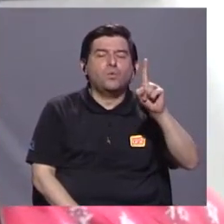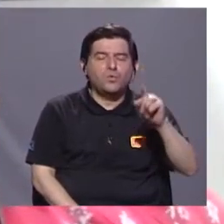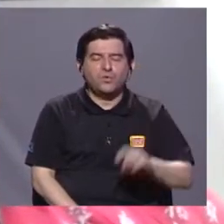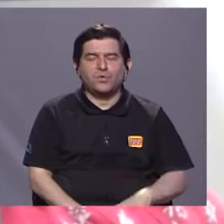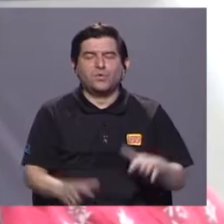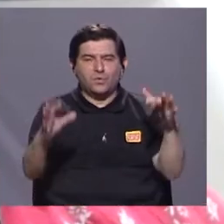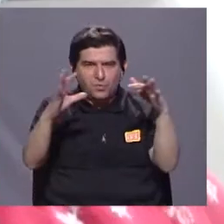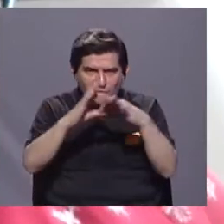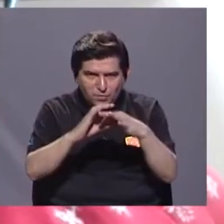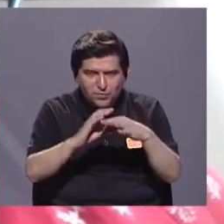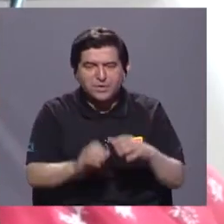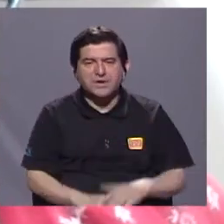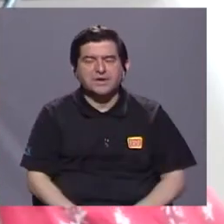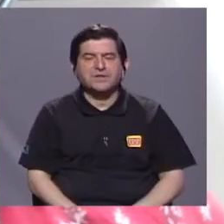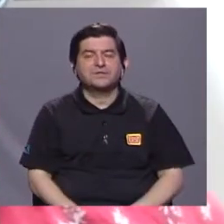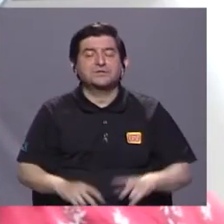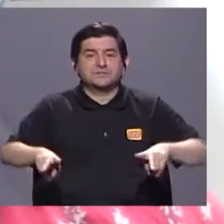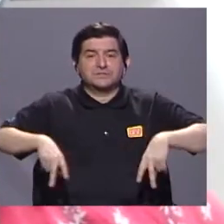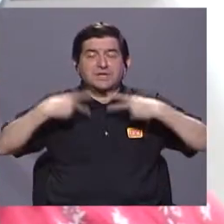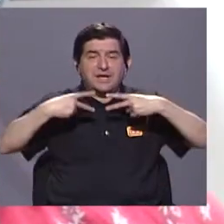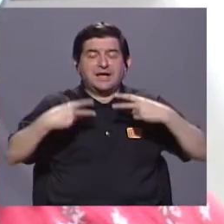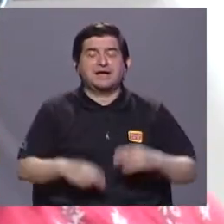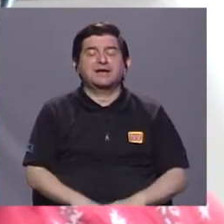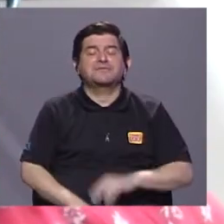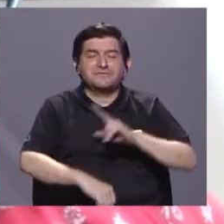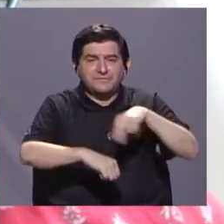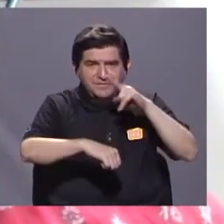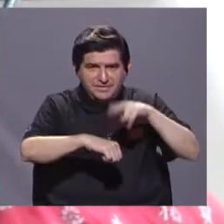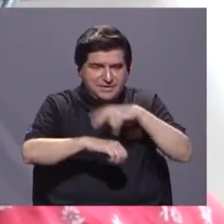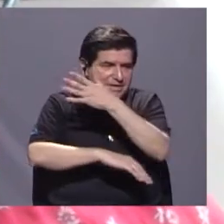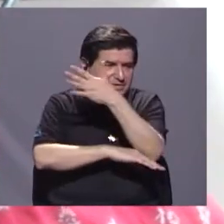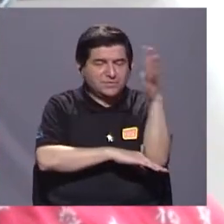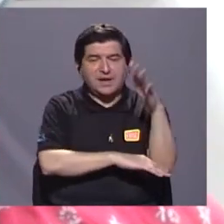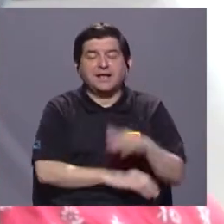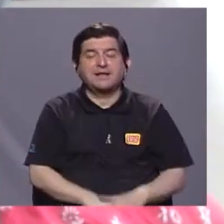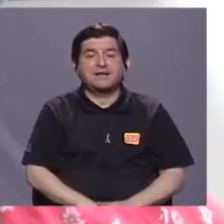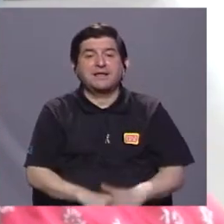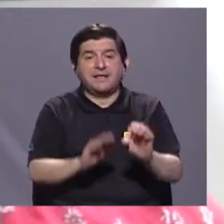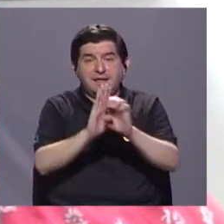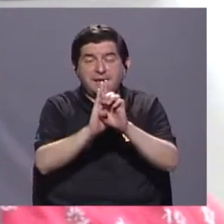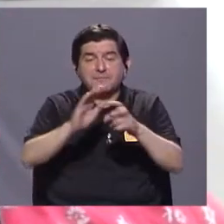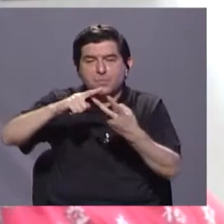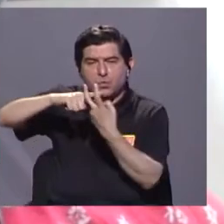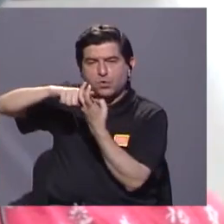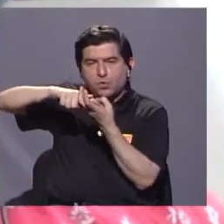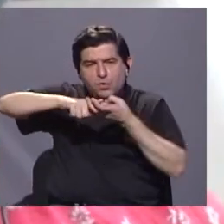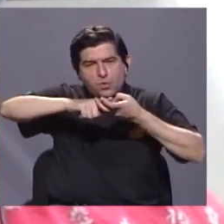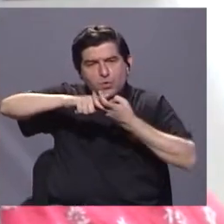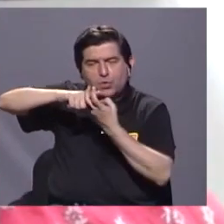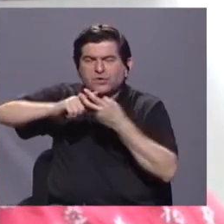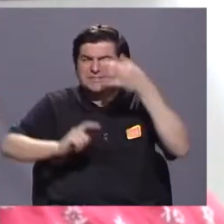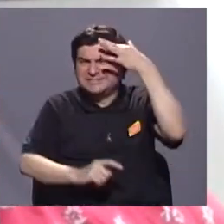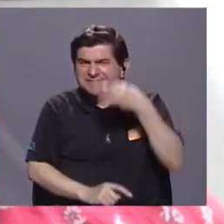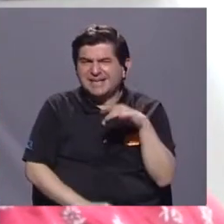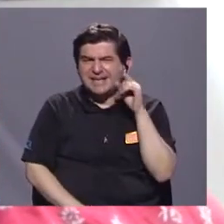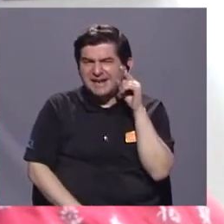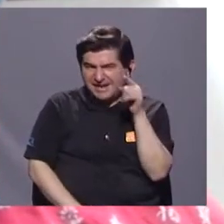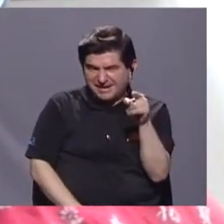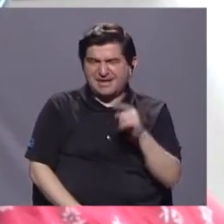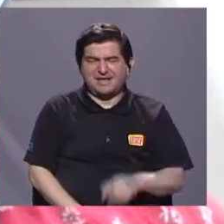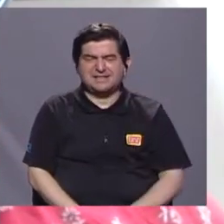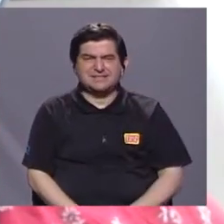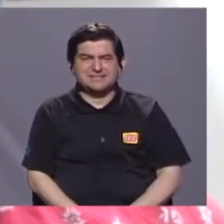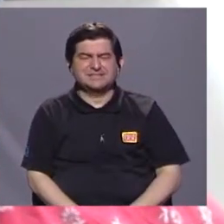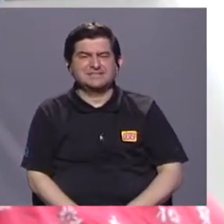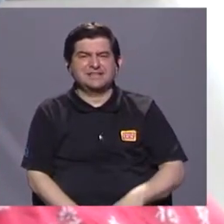a vida silvestre en los dos casos murciélagos pues se cree mucho que estés arceo